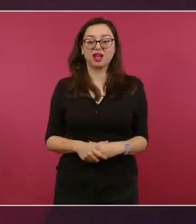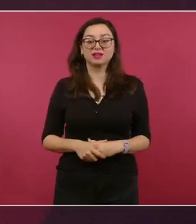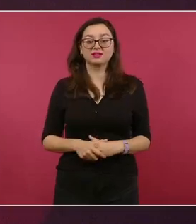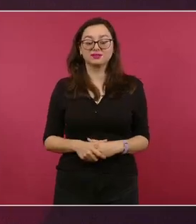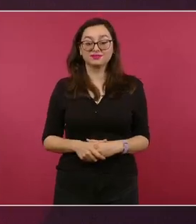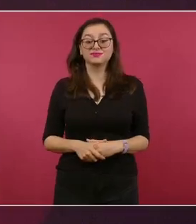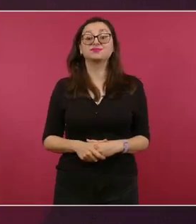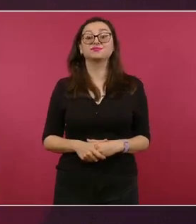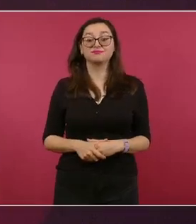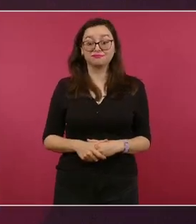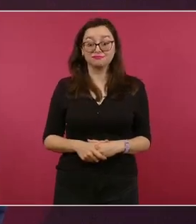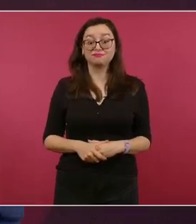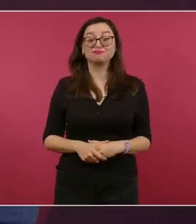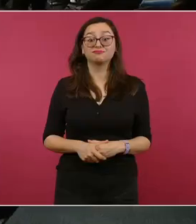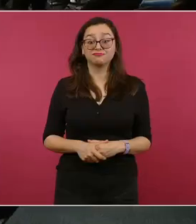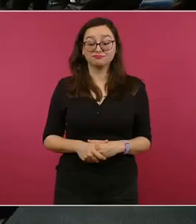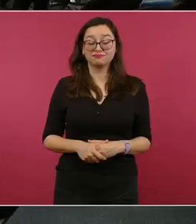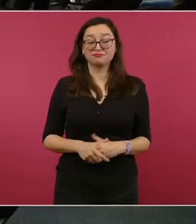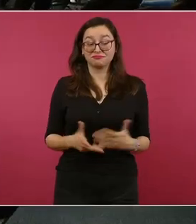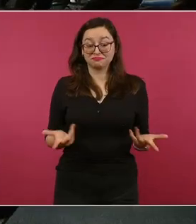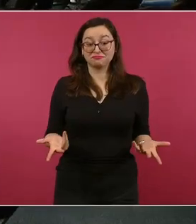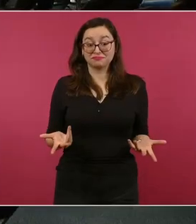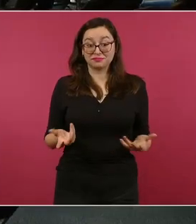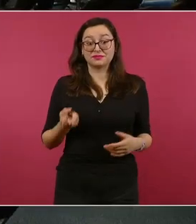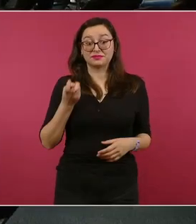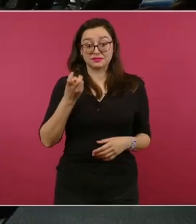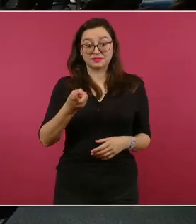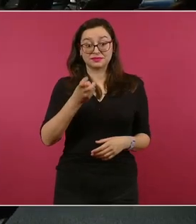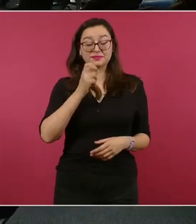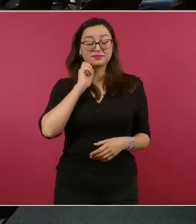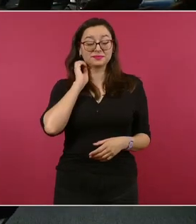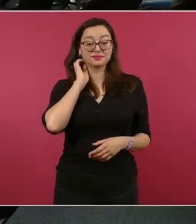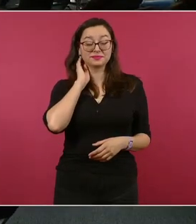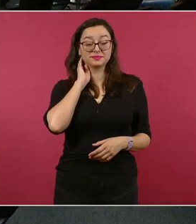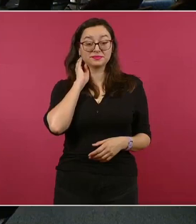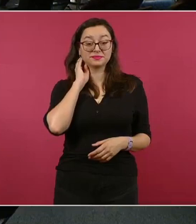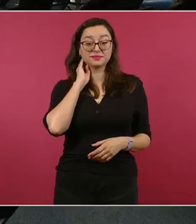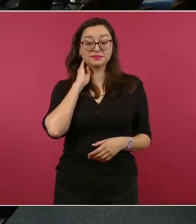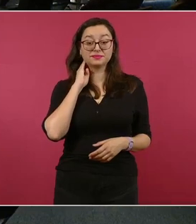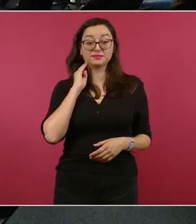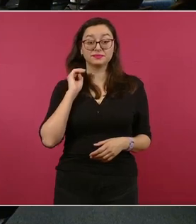cómo han cambiado las cosas. Entonces, esto, a ver, ¿por qué no?